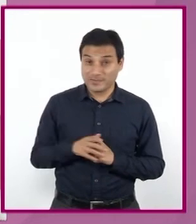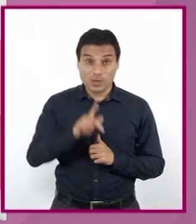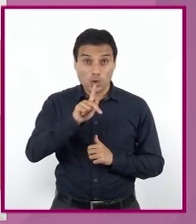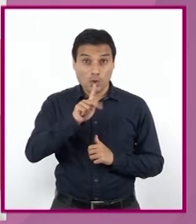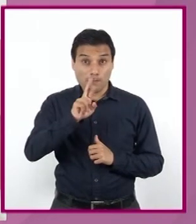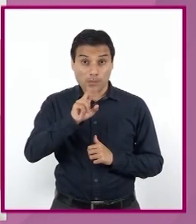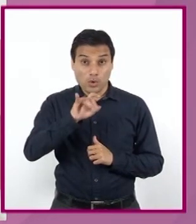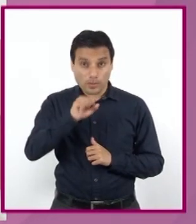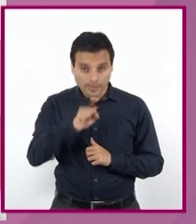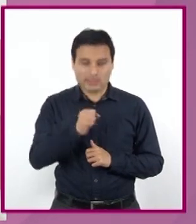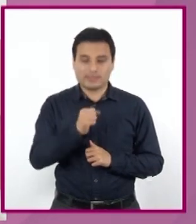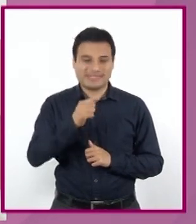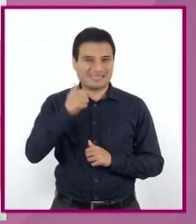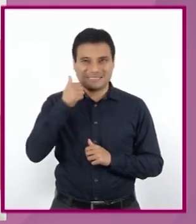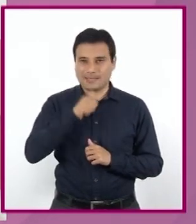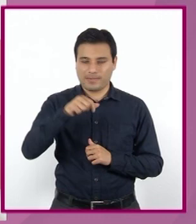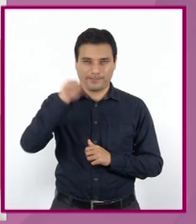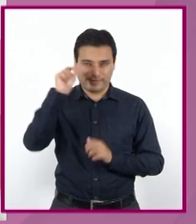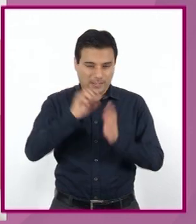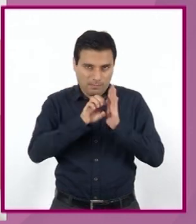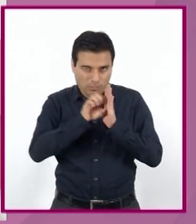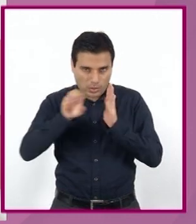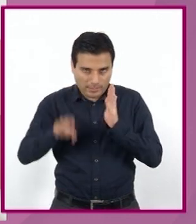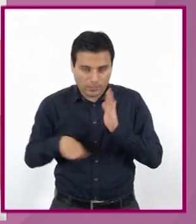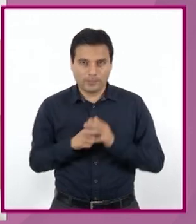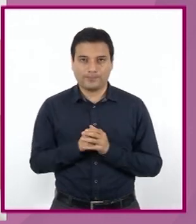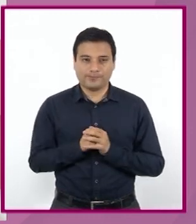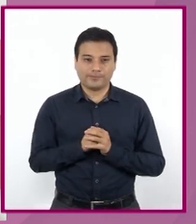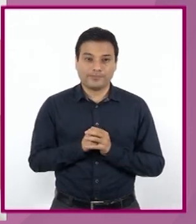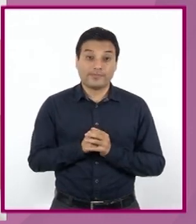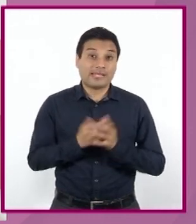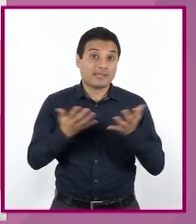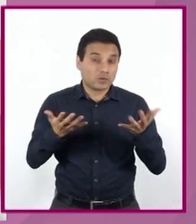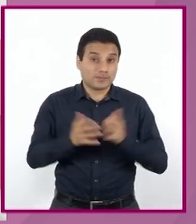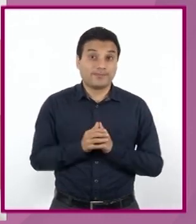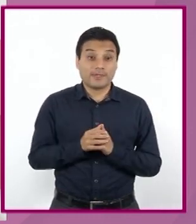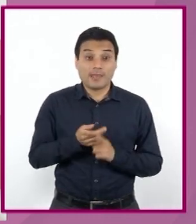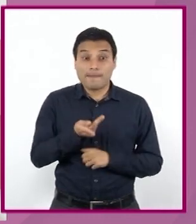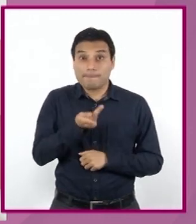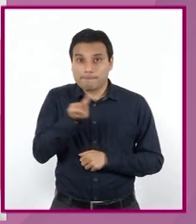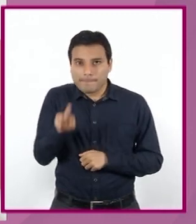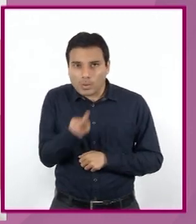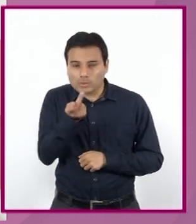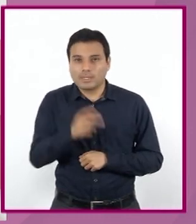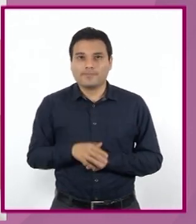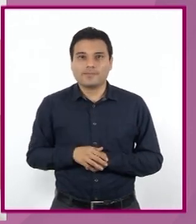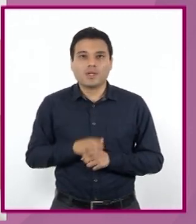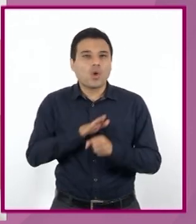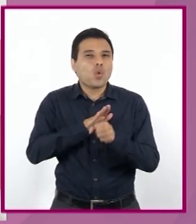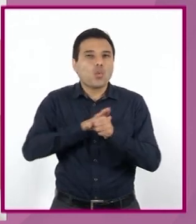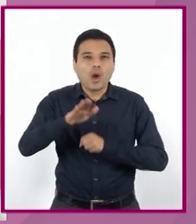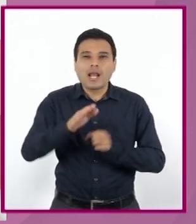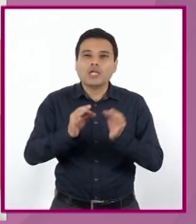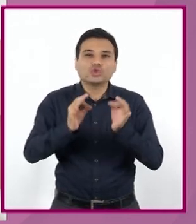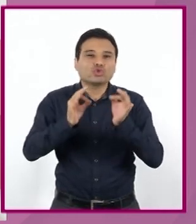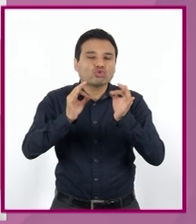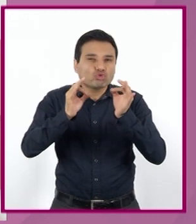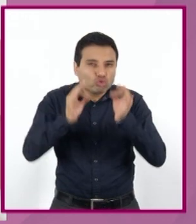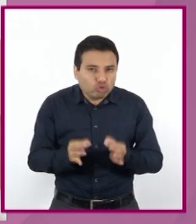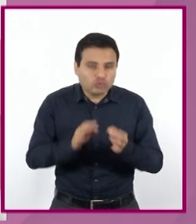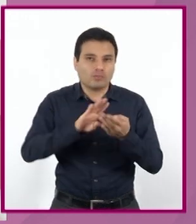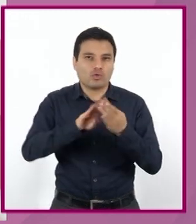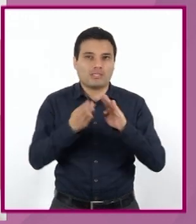acento. Por ejemplo, entonces nos queda la pregunta de cuáles son los verdaderos motivos que llevan a